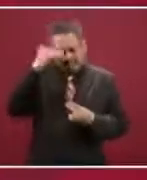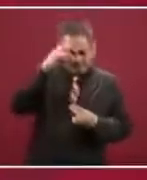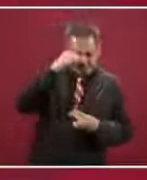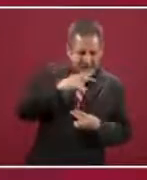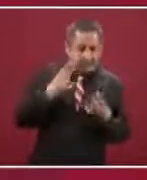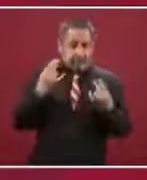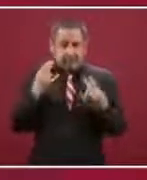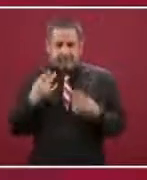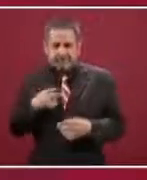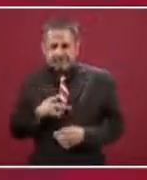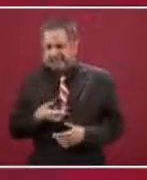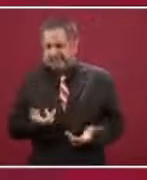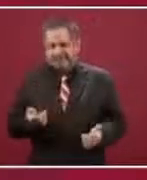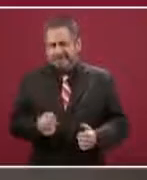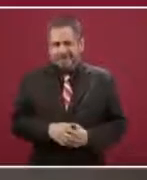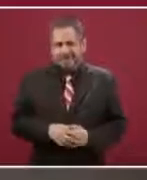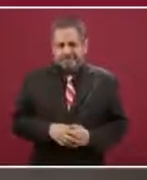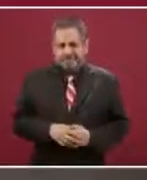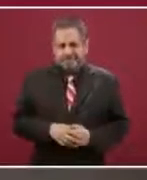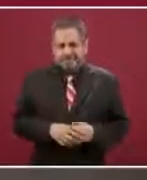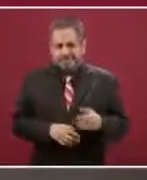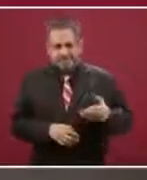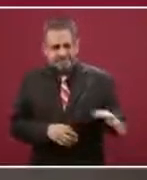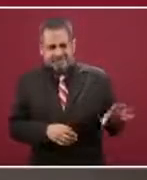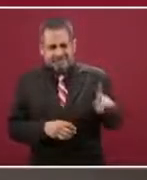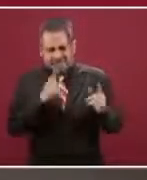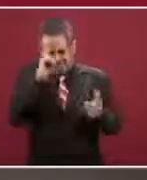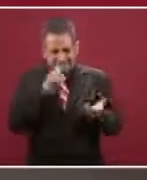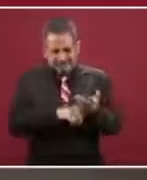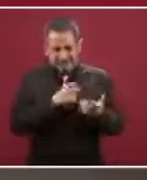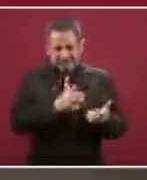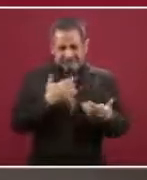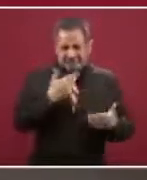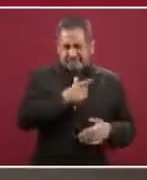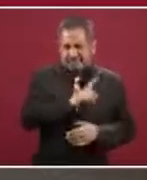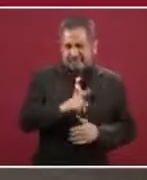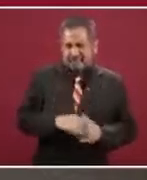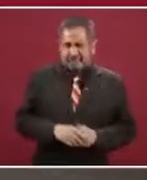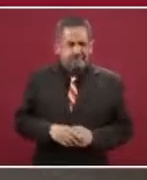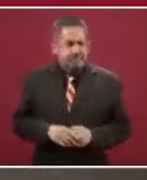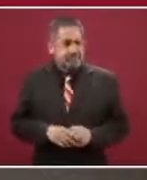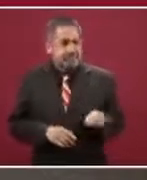vivillos. Tengo influencias, tengo